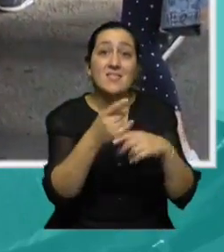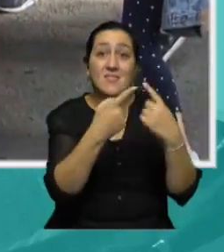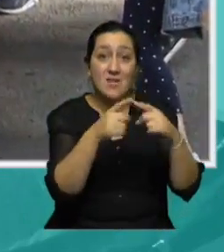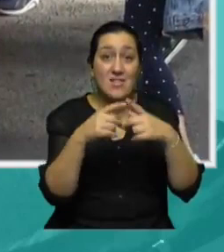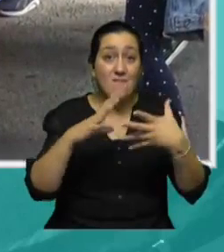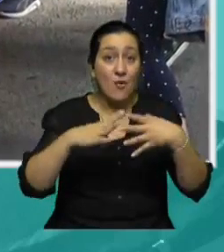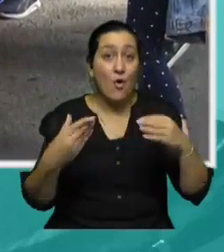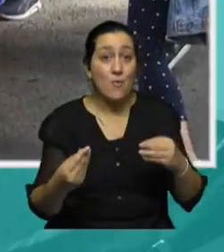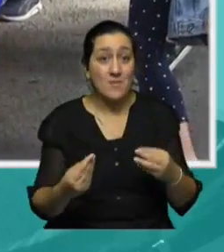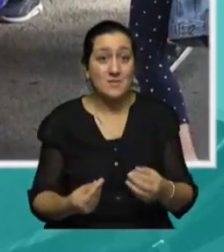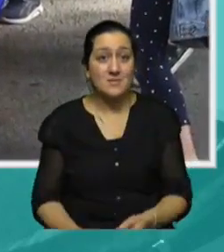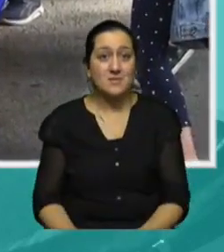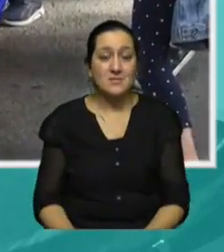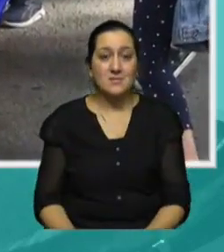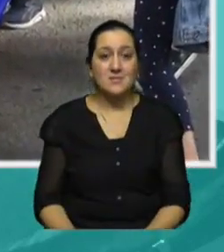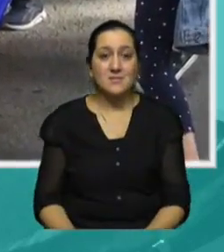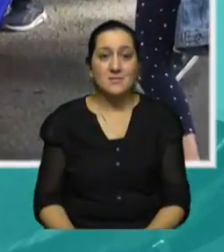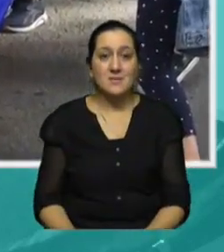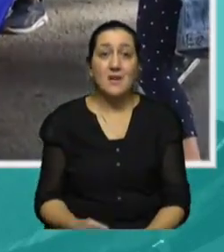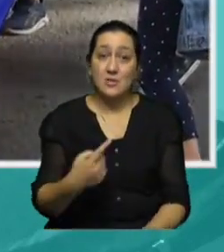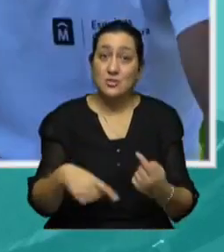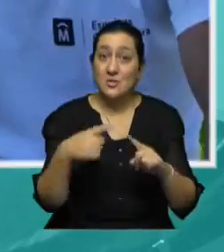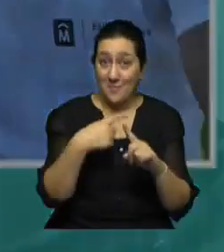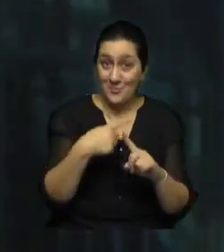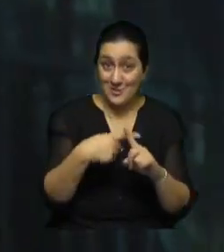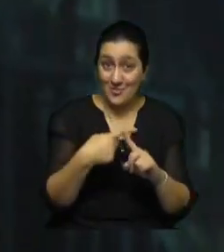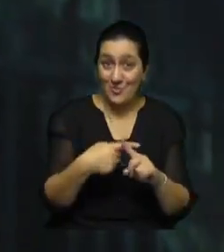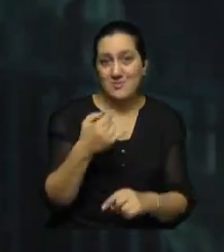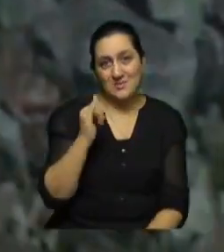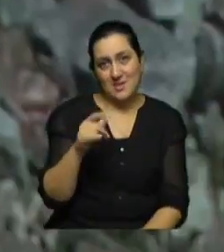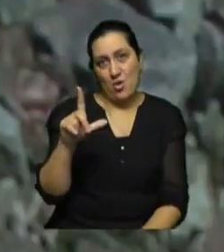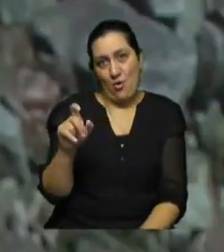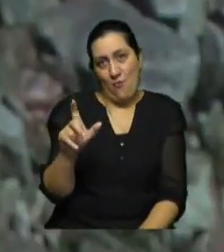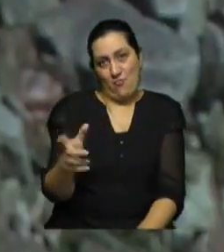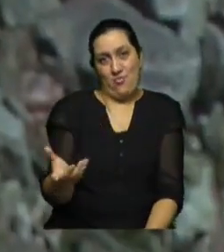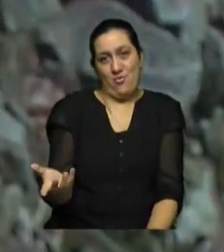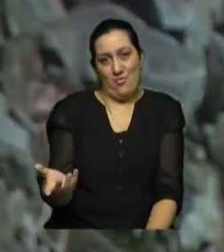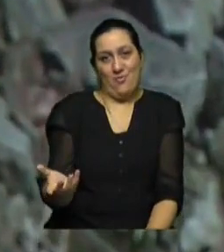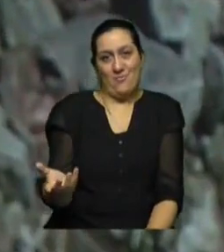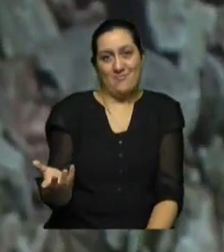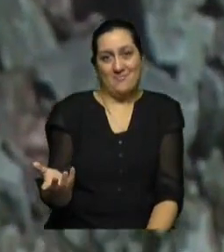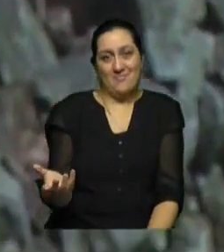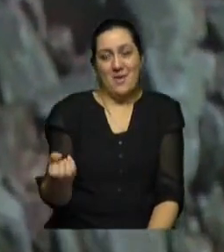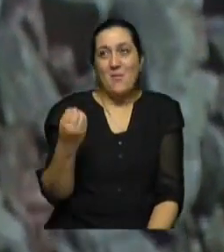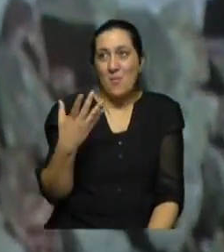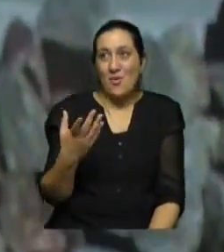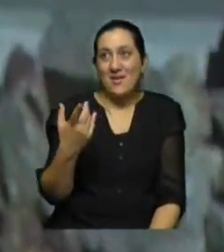casualidad. Es la última. Entonces hace bien. Obvio, obvio que hace bien. Porque es pensarnos los problemas